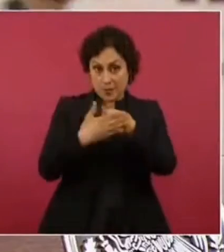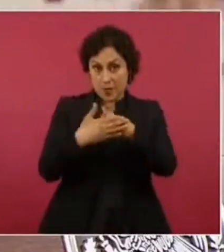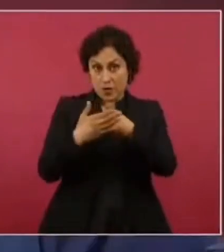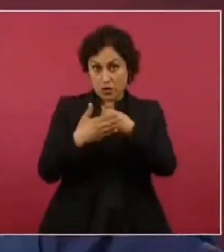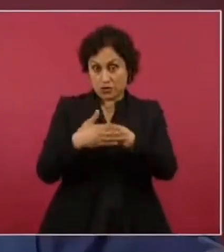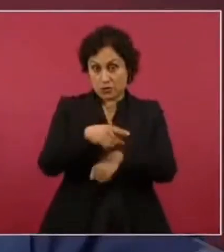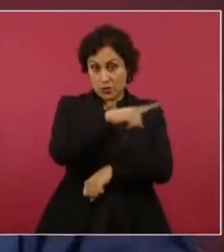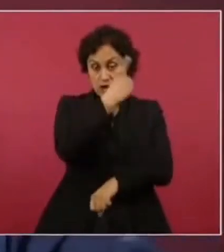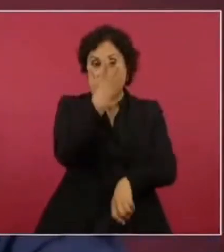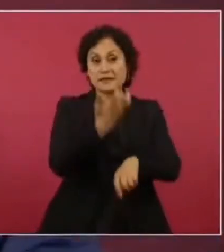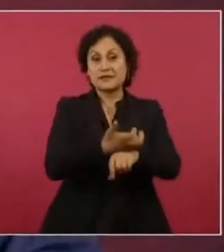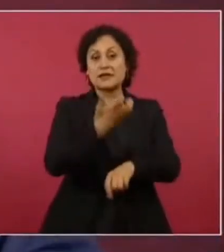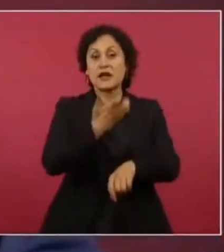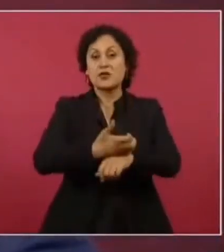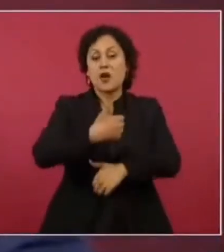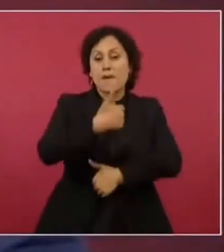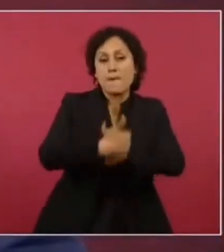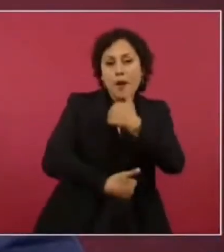Unidos